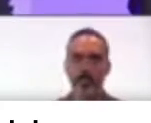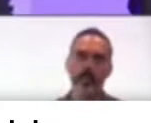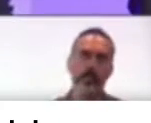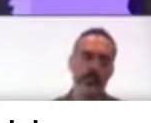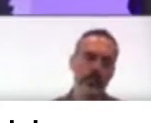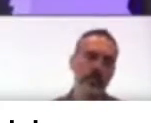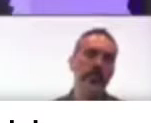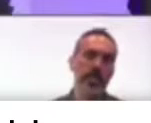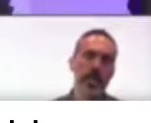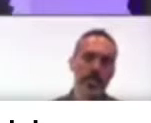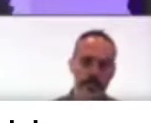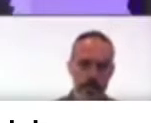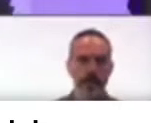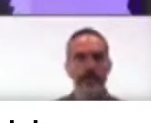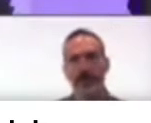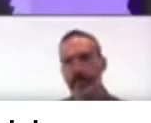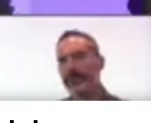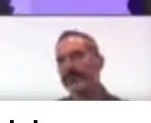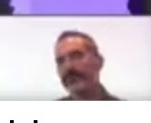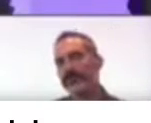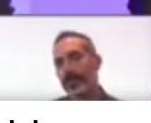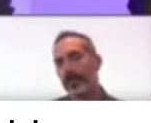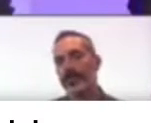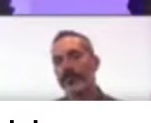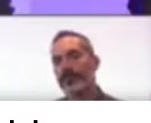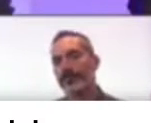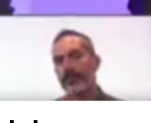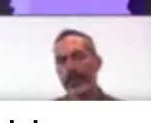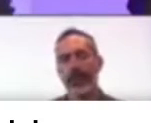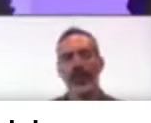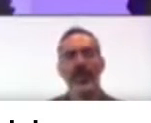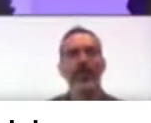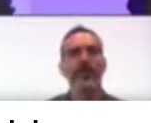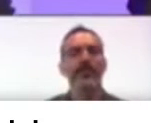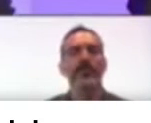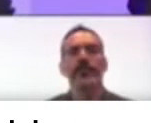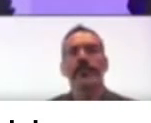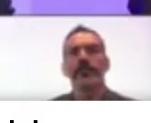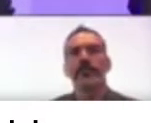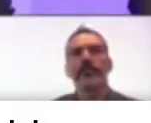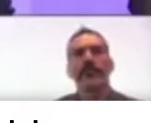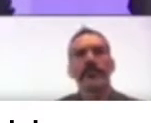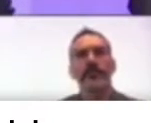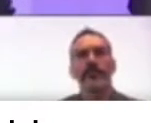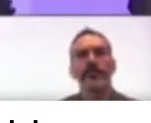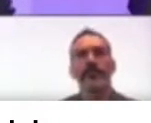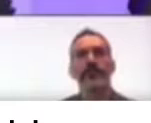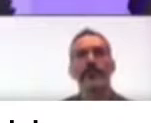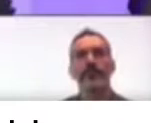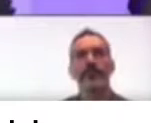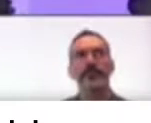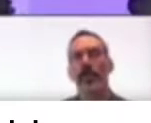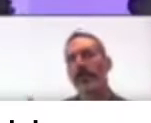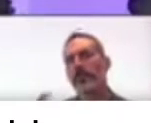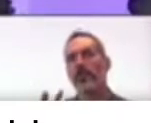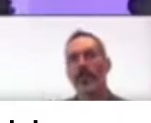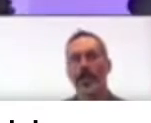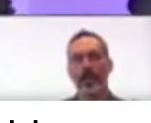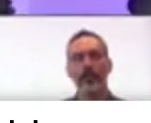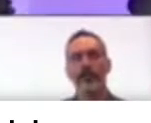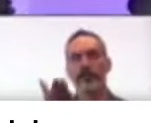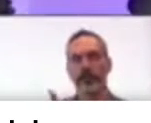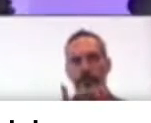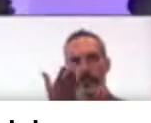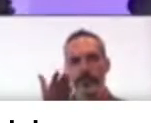ciudad. Otro de los programas también exitosos de este gobierno es Construyendo Contigo. ¿En qué